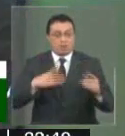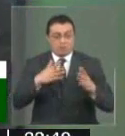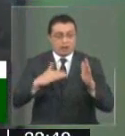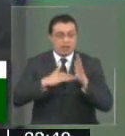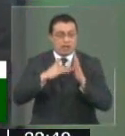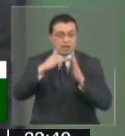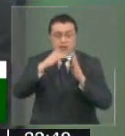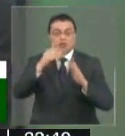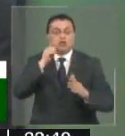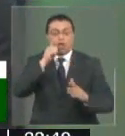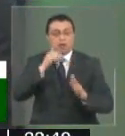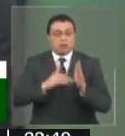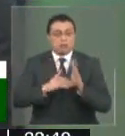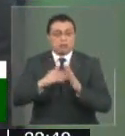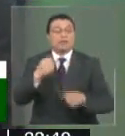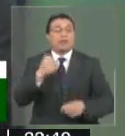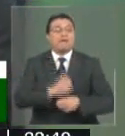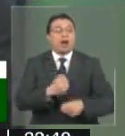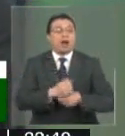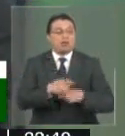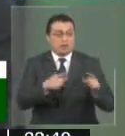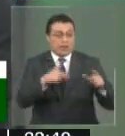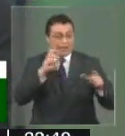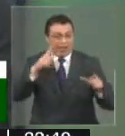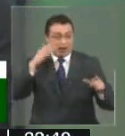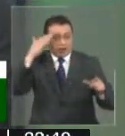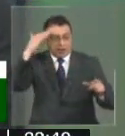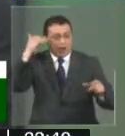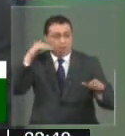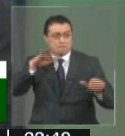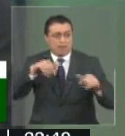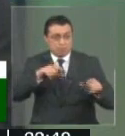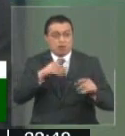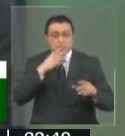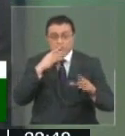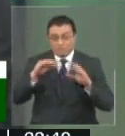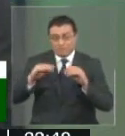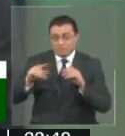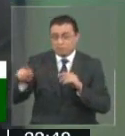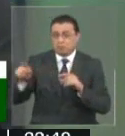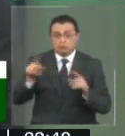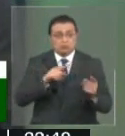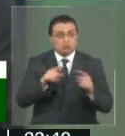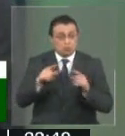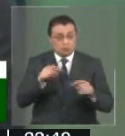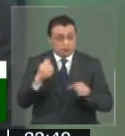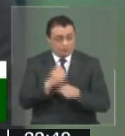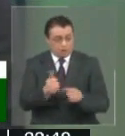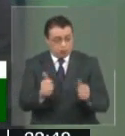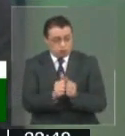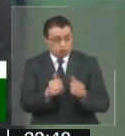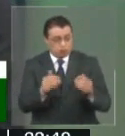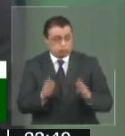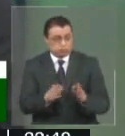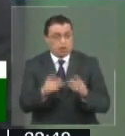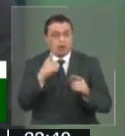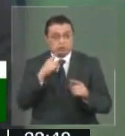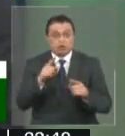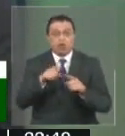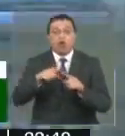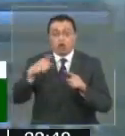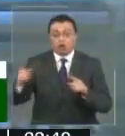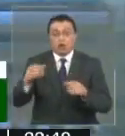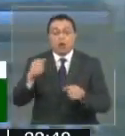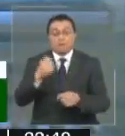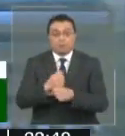aumentaba cada día trabajando. Entonces, él mismo, Nicolò, hablando con Antonio, dice, bueno, si esto trabajó conmigo, puede ser que trabaja con otra